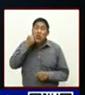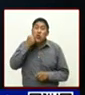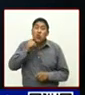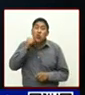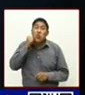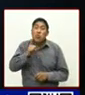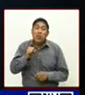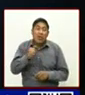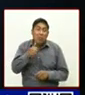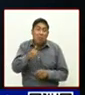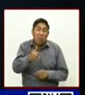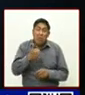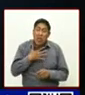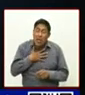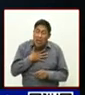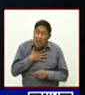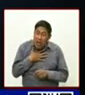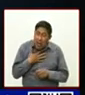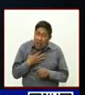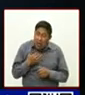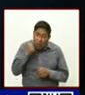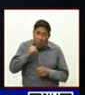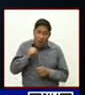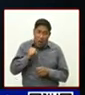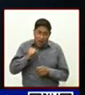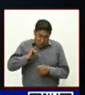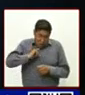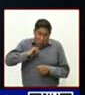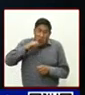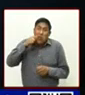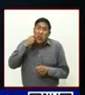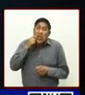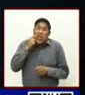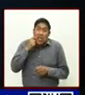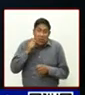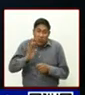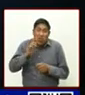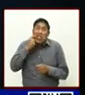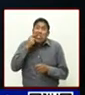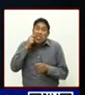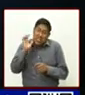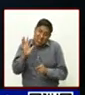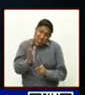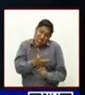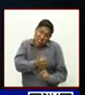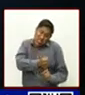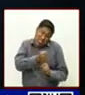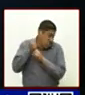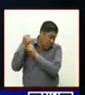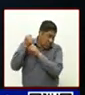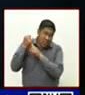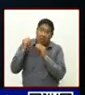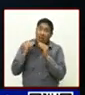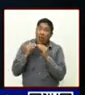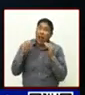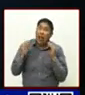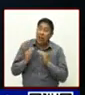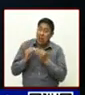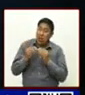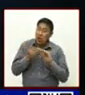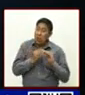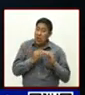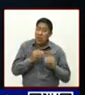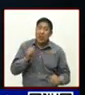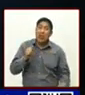hecho el daño. Era su tía. Su tía se lo ha llevado. Lo ha secuestrado de la casa de la comunidad